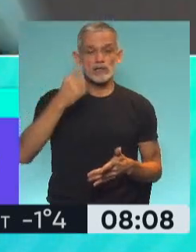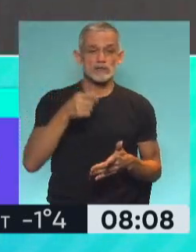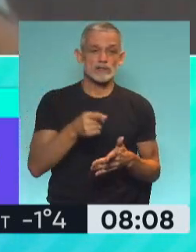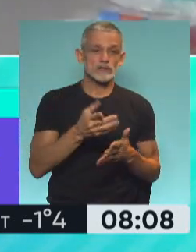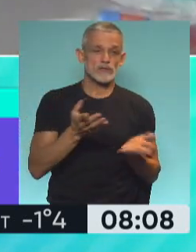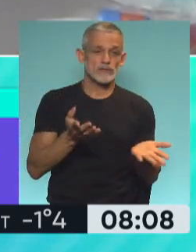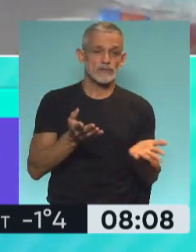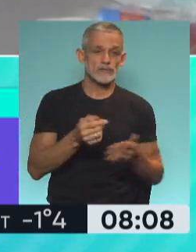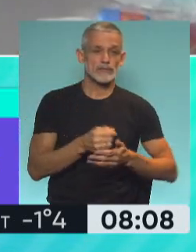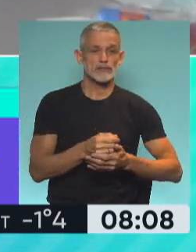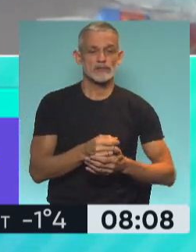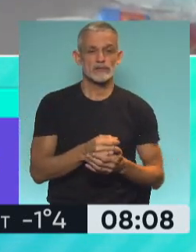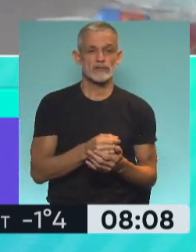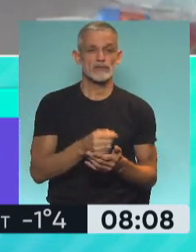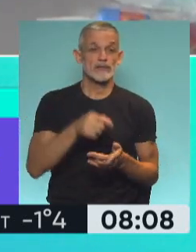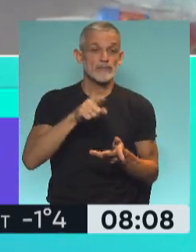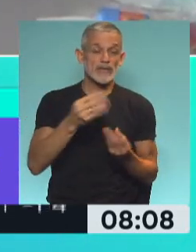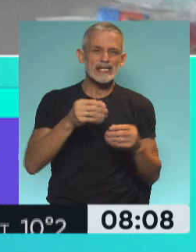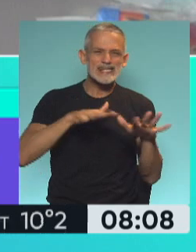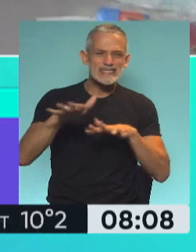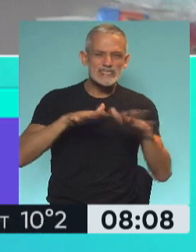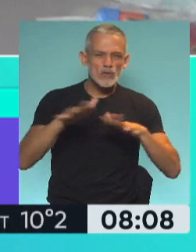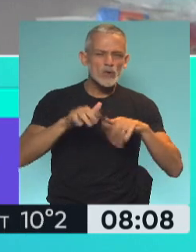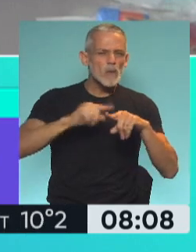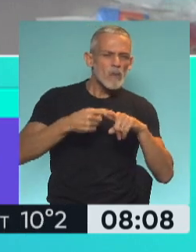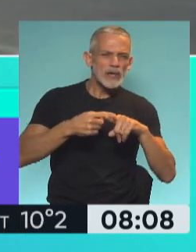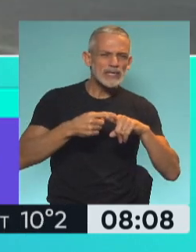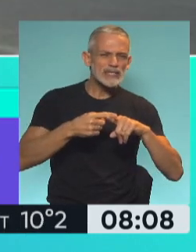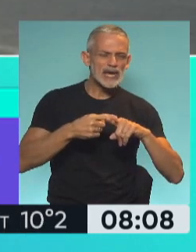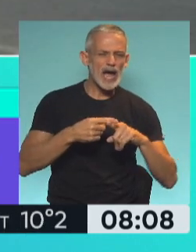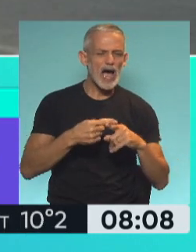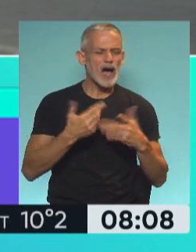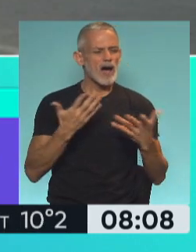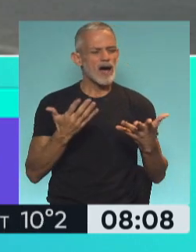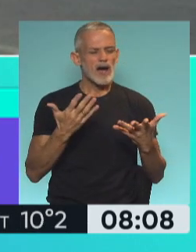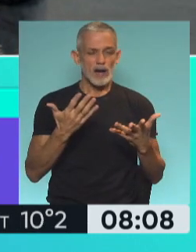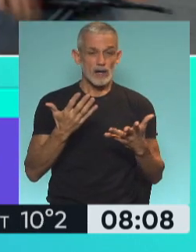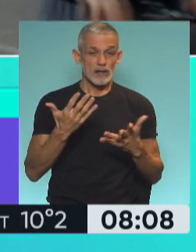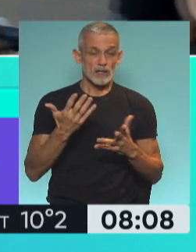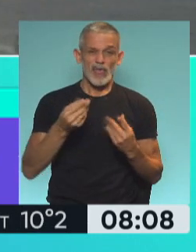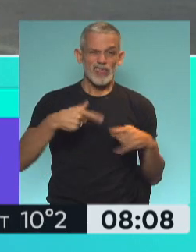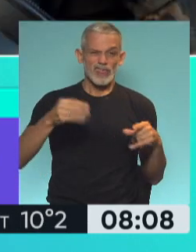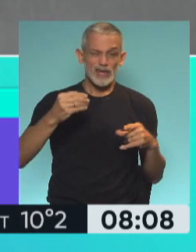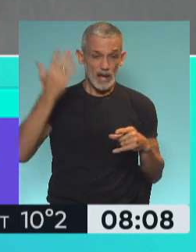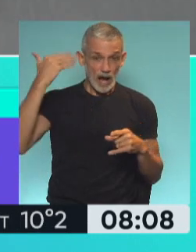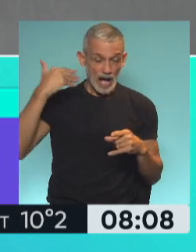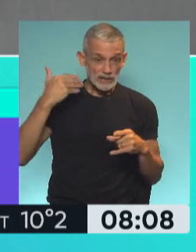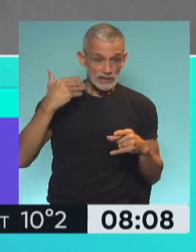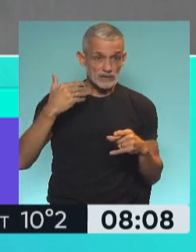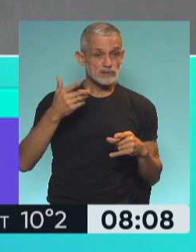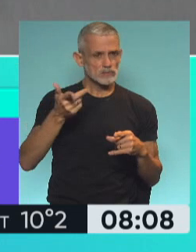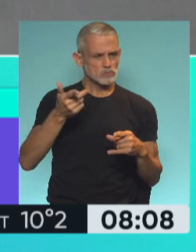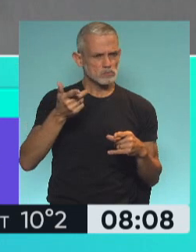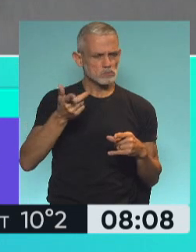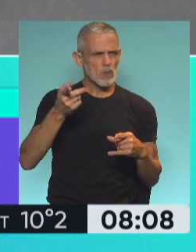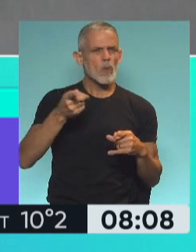inicial en una situación política que no era favorable. Veníamos, le reitero,